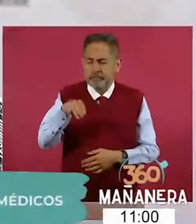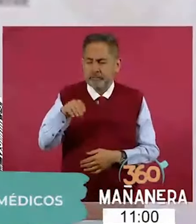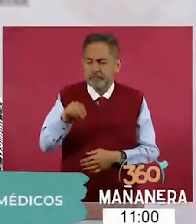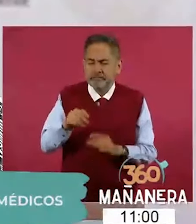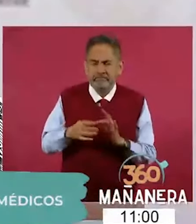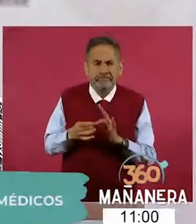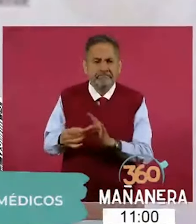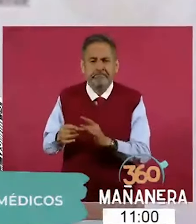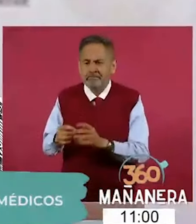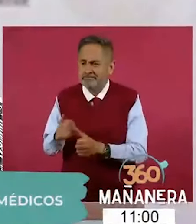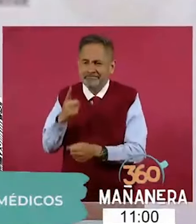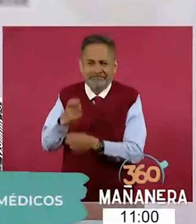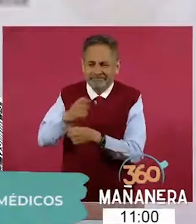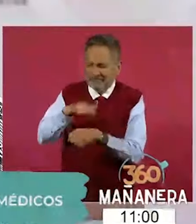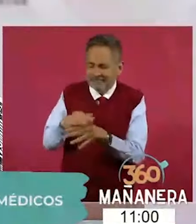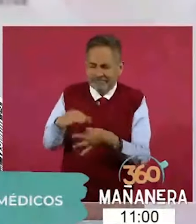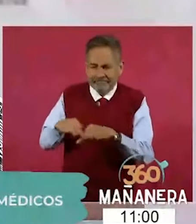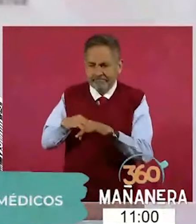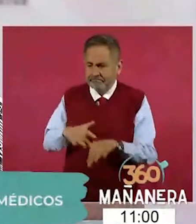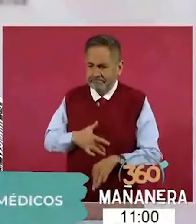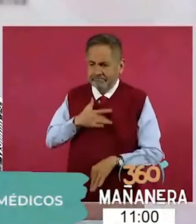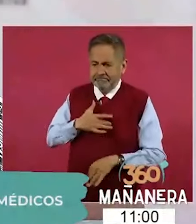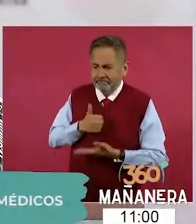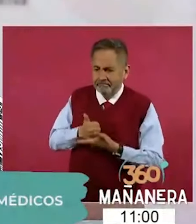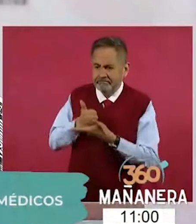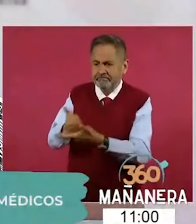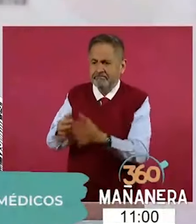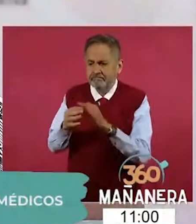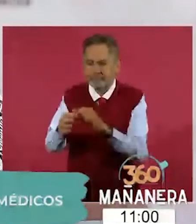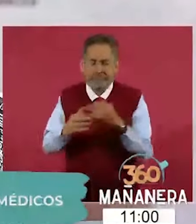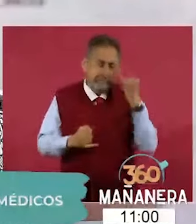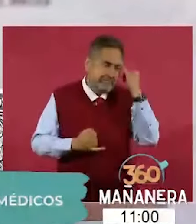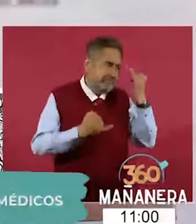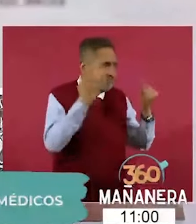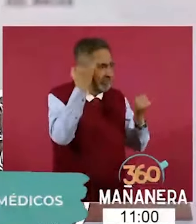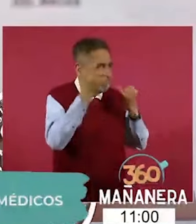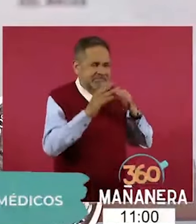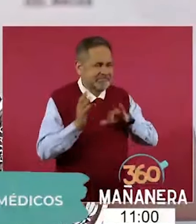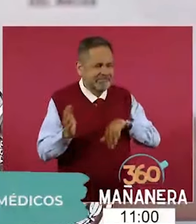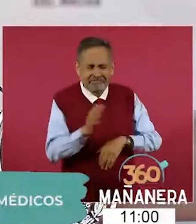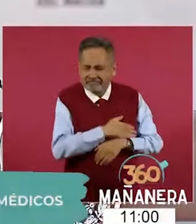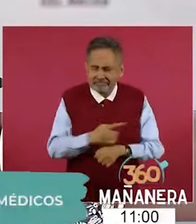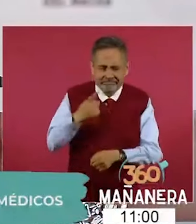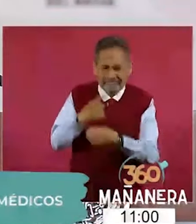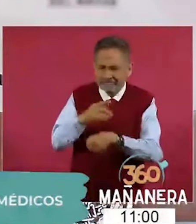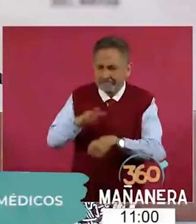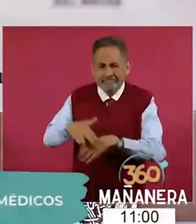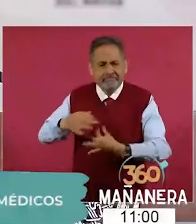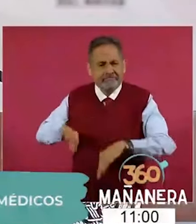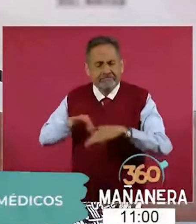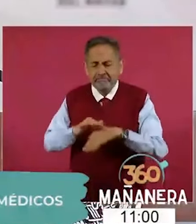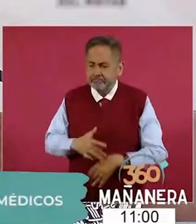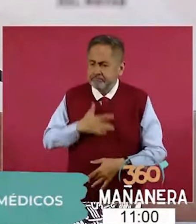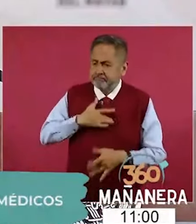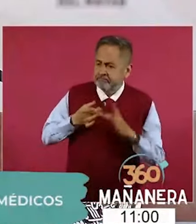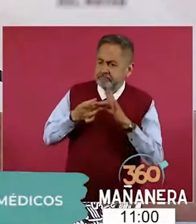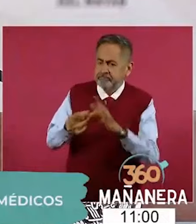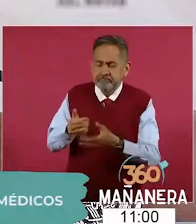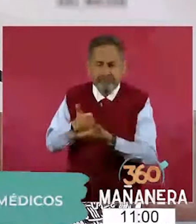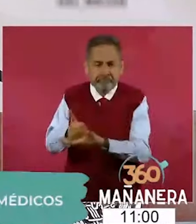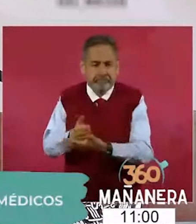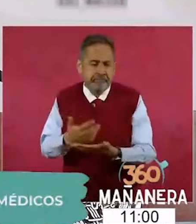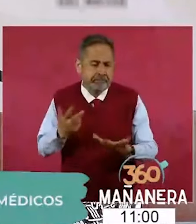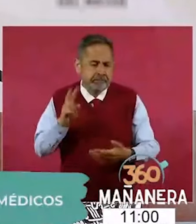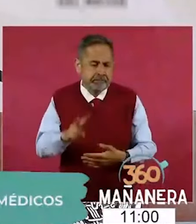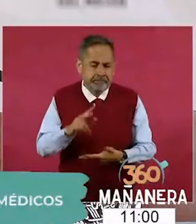humanismo está por encima de las ideologías. Y que agradecemos mucho al